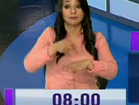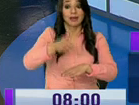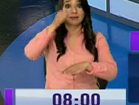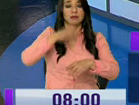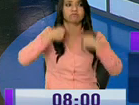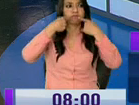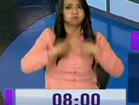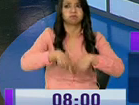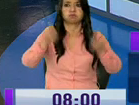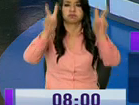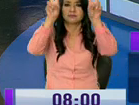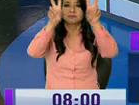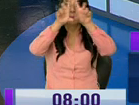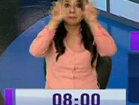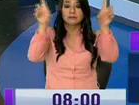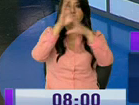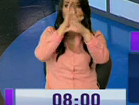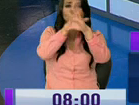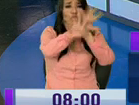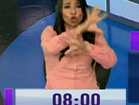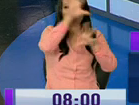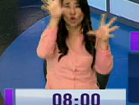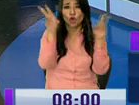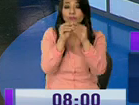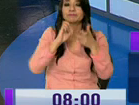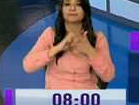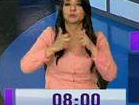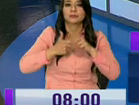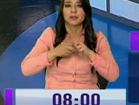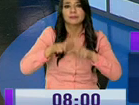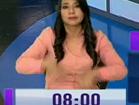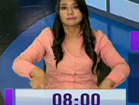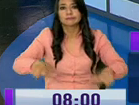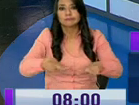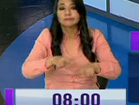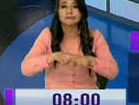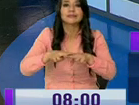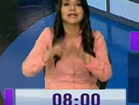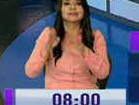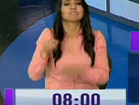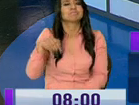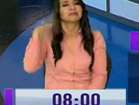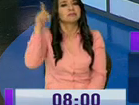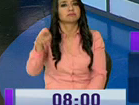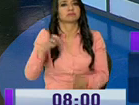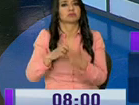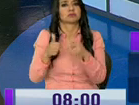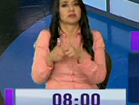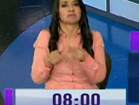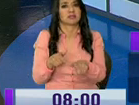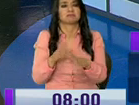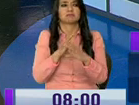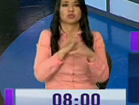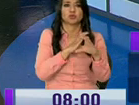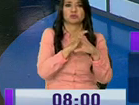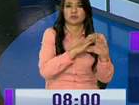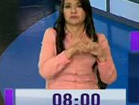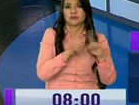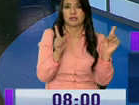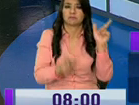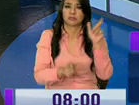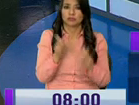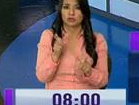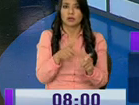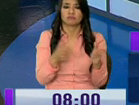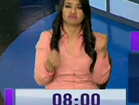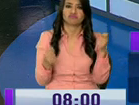ayer, varios sectores están con problemas, pues los señores taxistas, los señores transportistas, muchas personas también